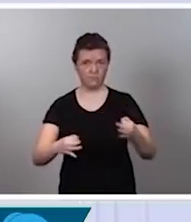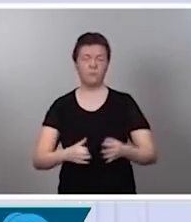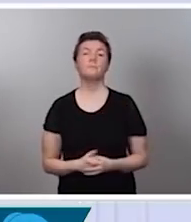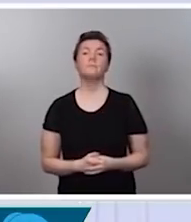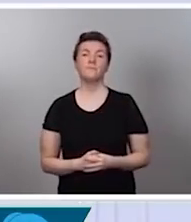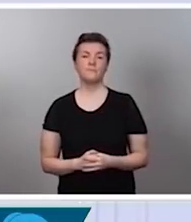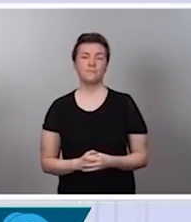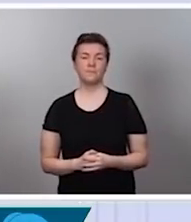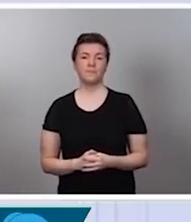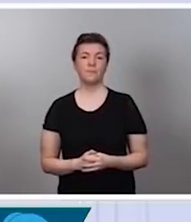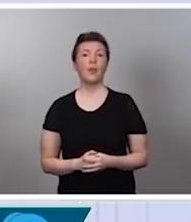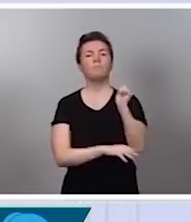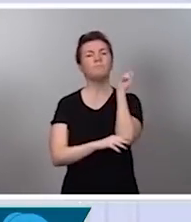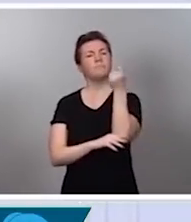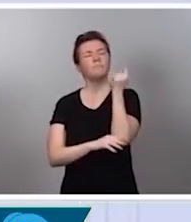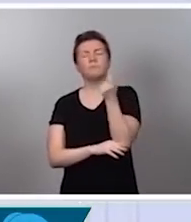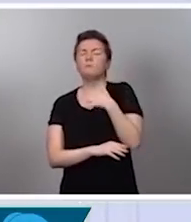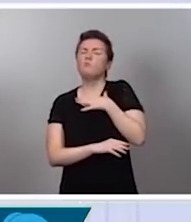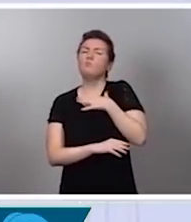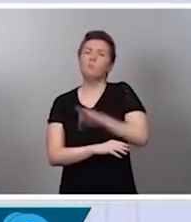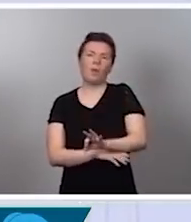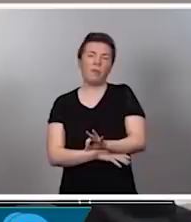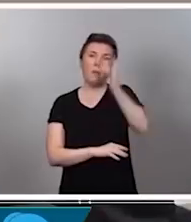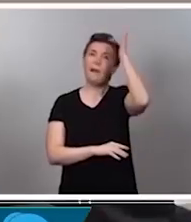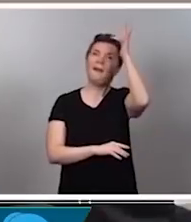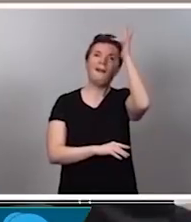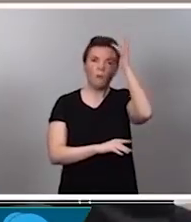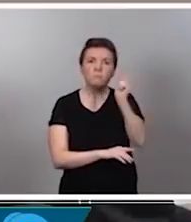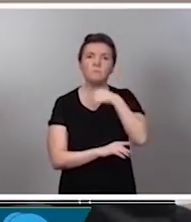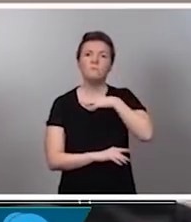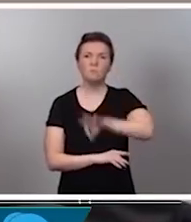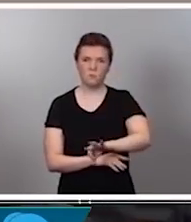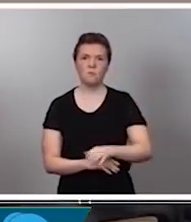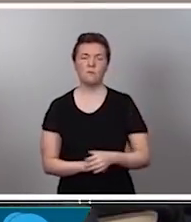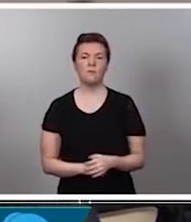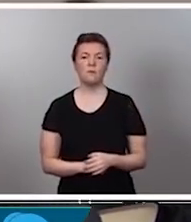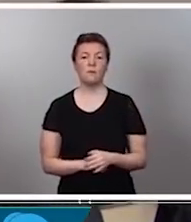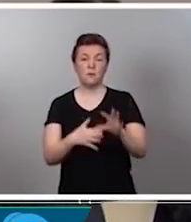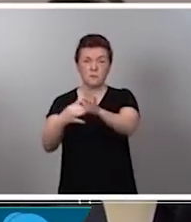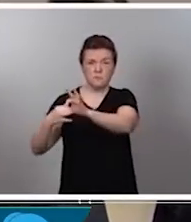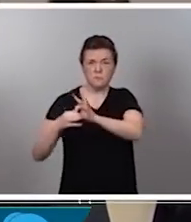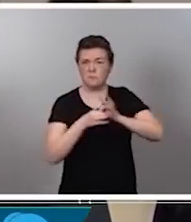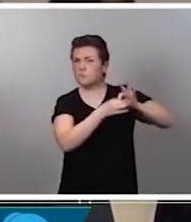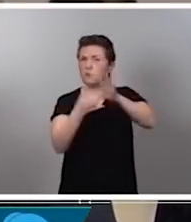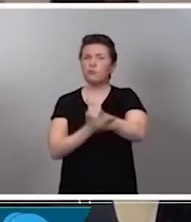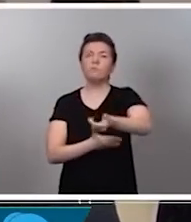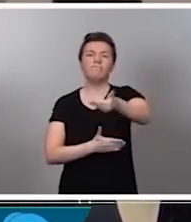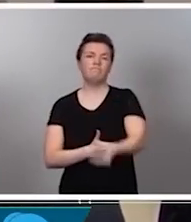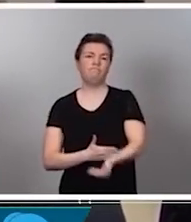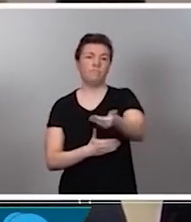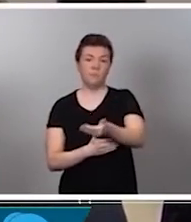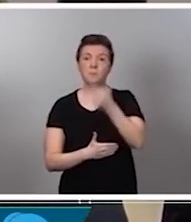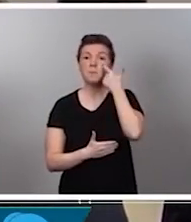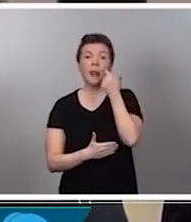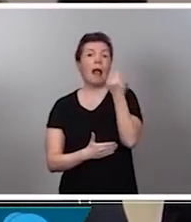empezar a colgar dinero con destino a otros países a proteger los derechos sexuales de las mujeres y los derechos a la supervivencia económica de los españoles donde